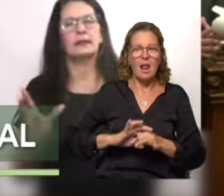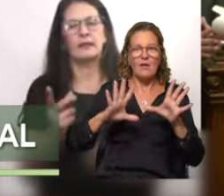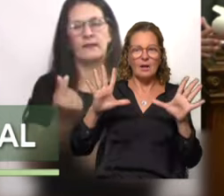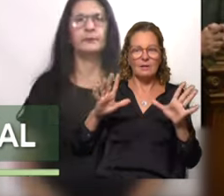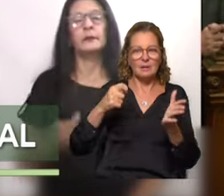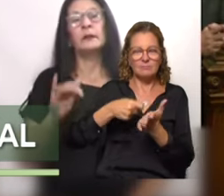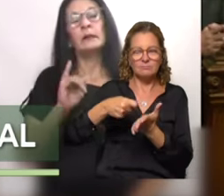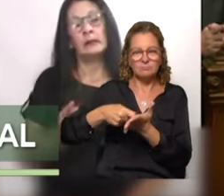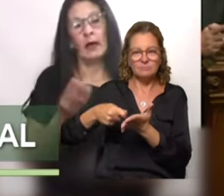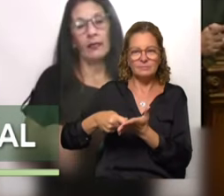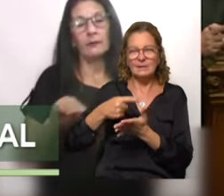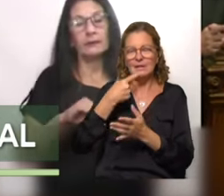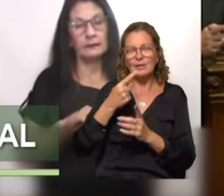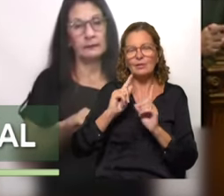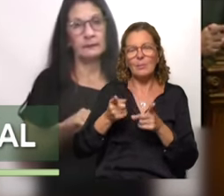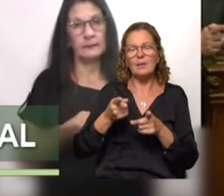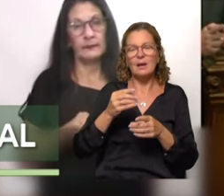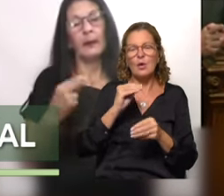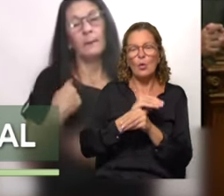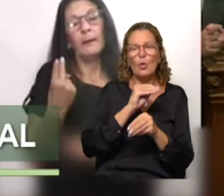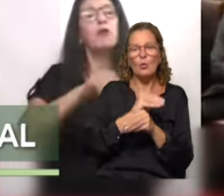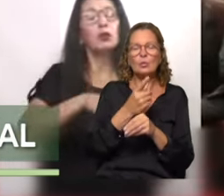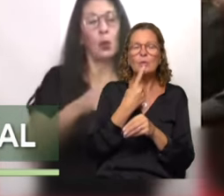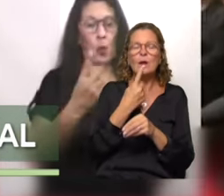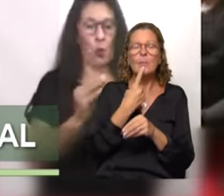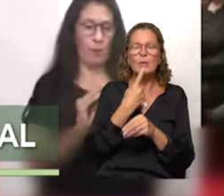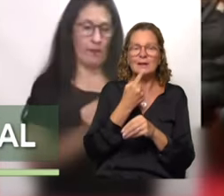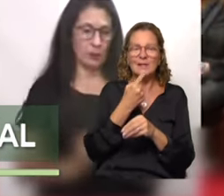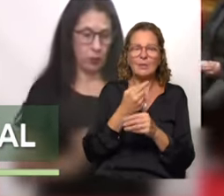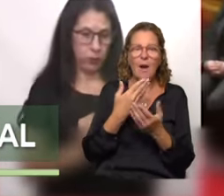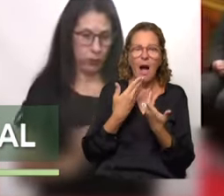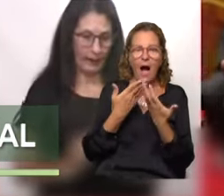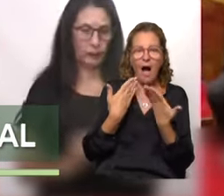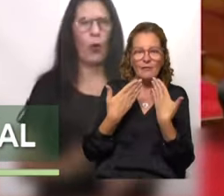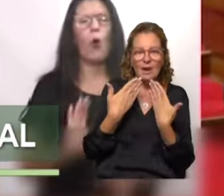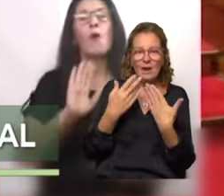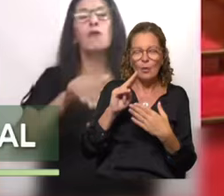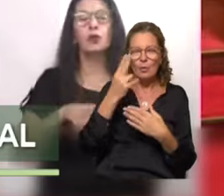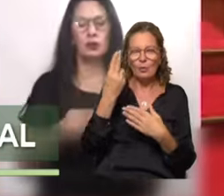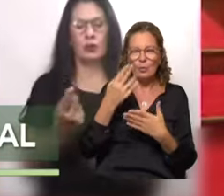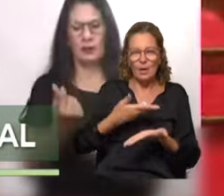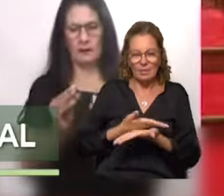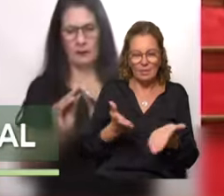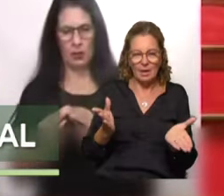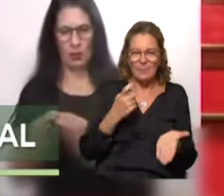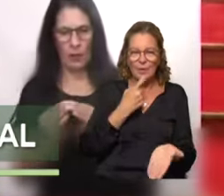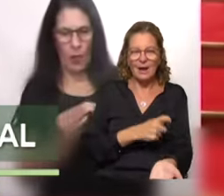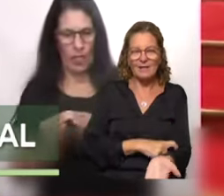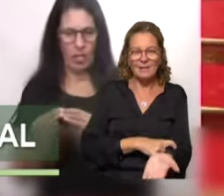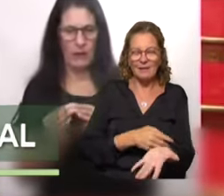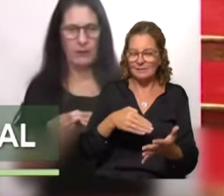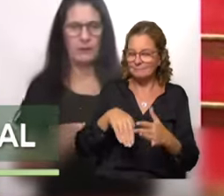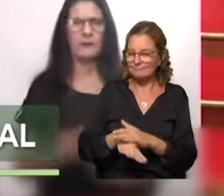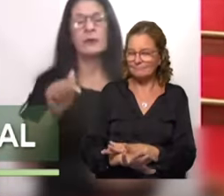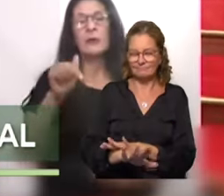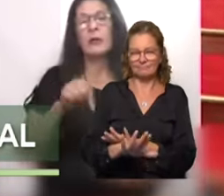financiera. La calle destacó la cultura política del país y llamó a mantener el diálogo. En Uruguay nos damos, pero la sangre no llega al río,